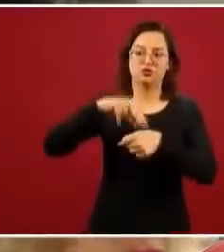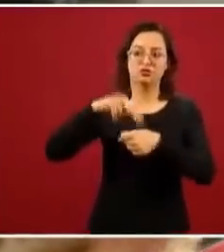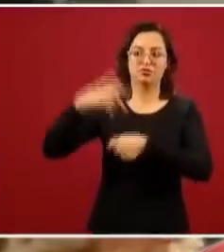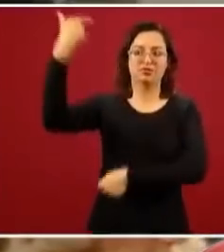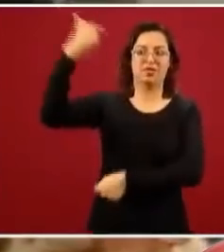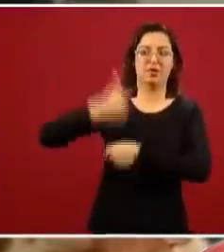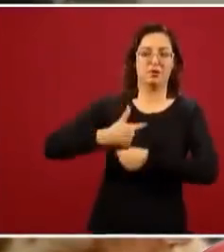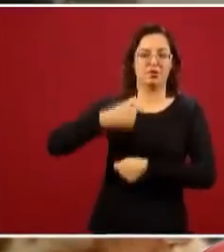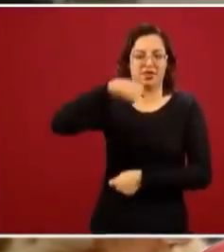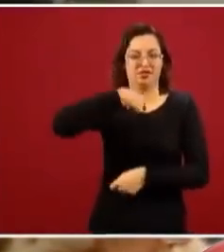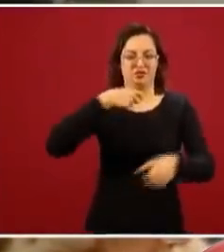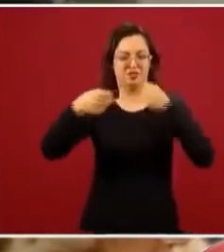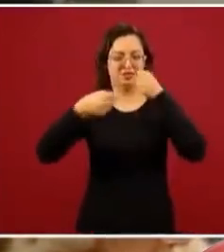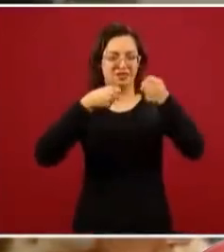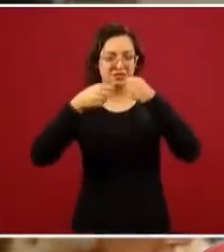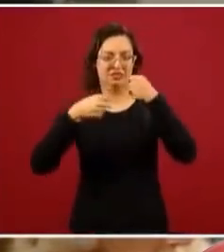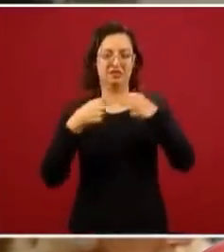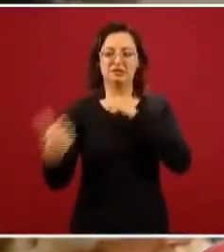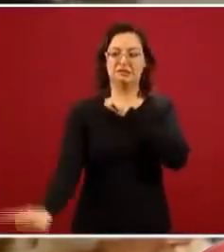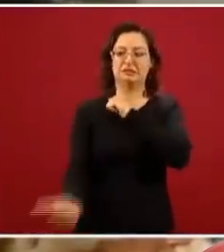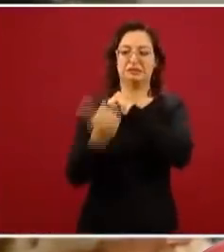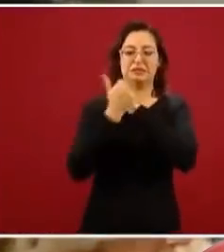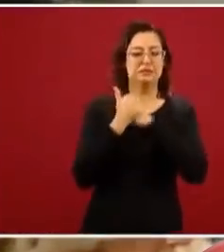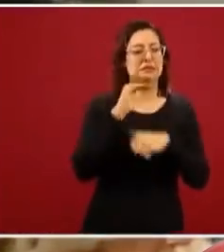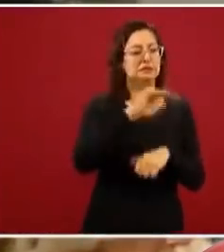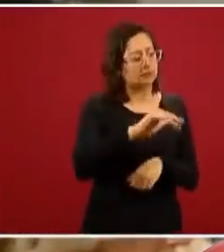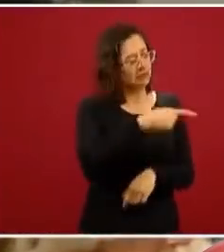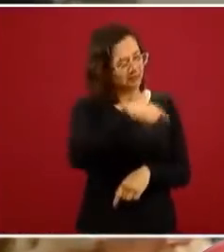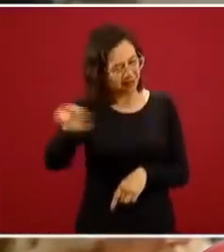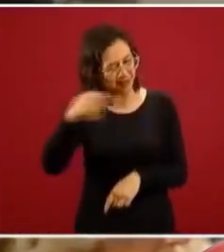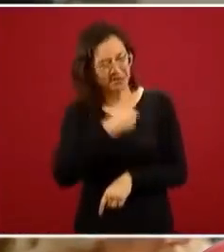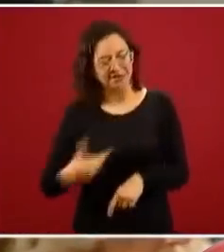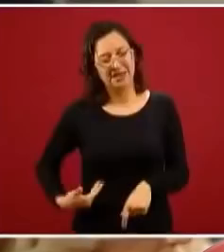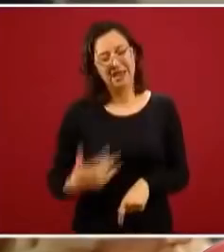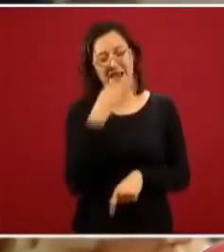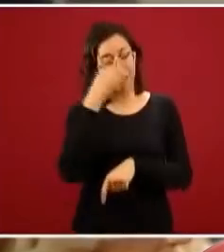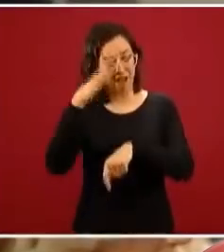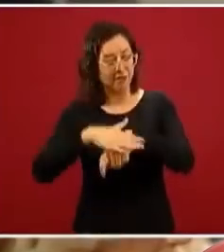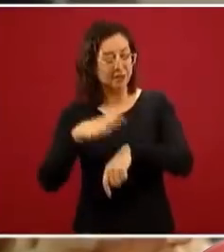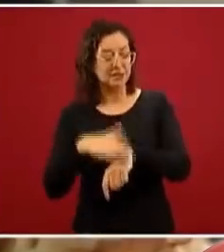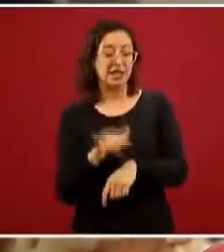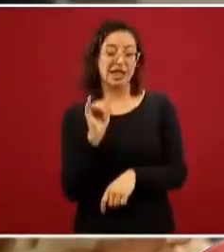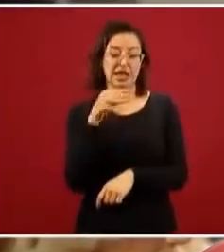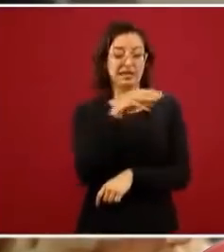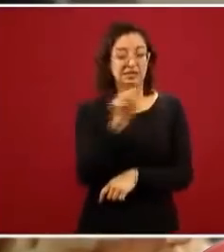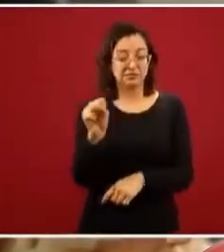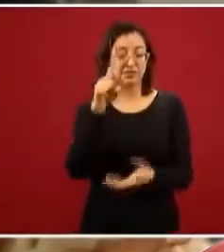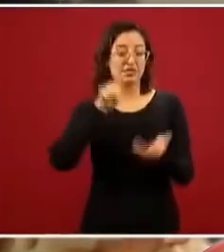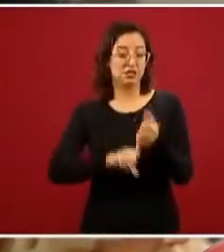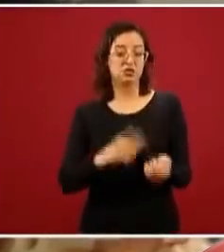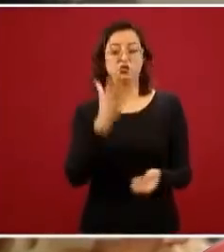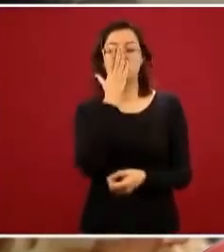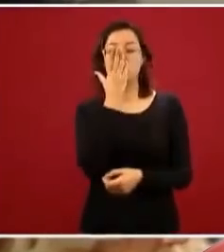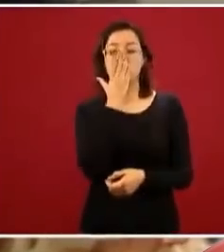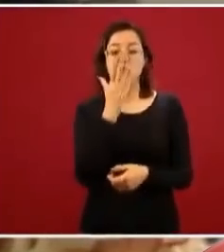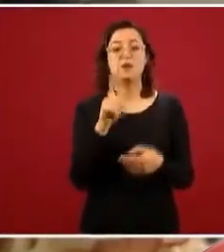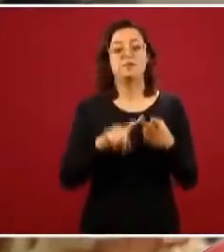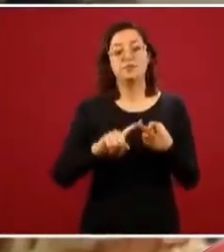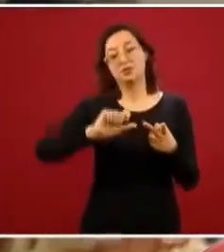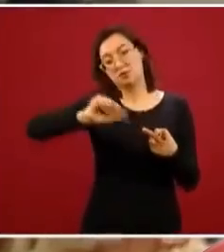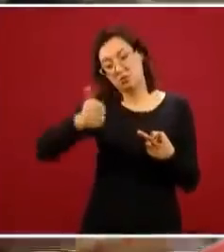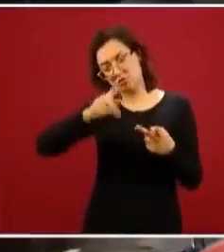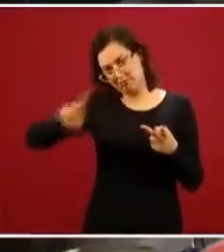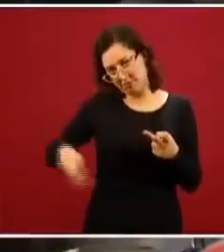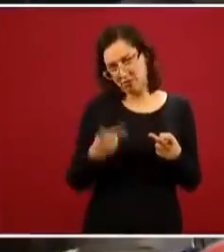mañaneras, pues me dijera y me lo señalara y me dijera: ve y dile al presidente lo que está ocurriendo en el IMSS en Sonora. Tengo una pregunta adicional para el presidente,